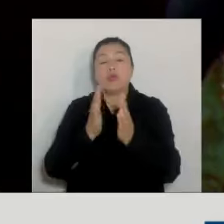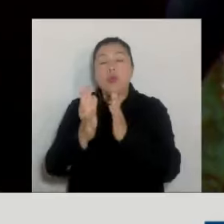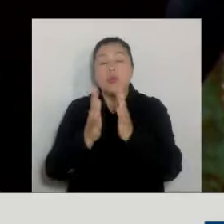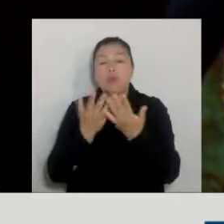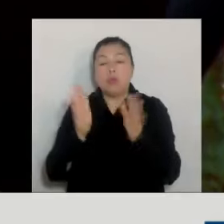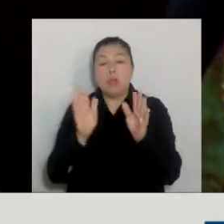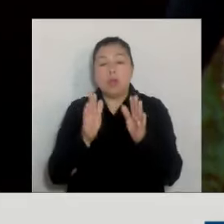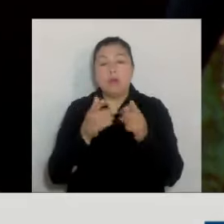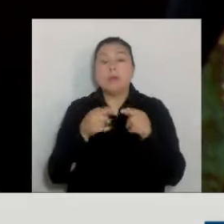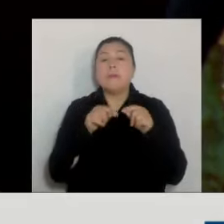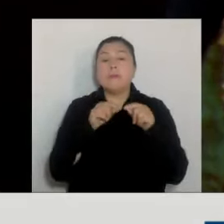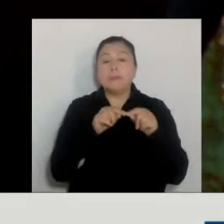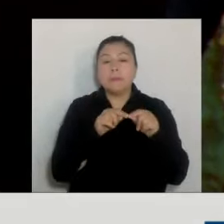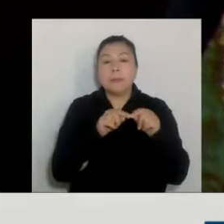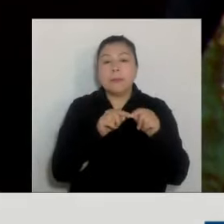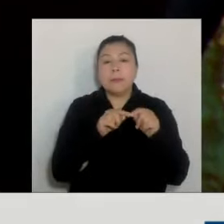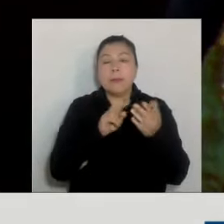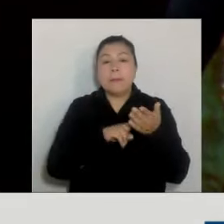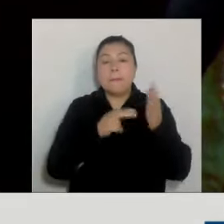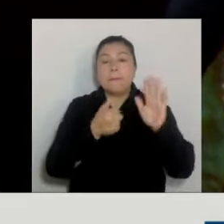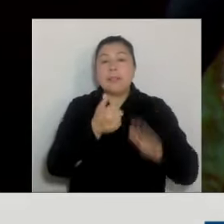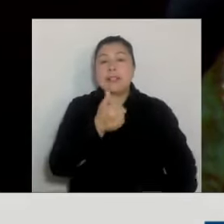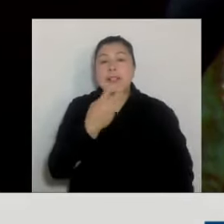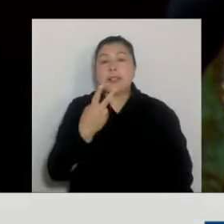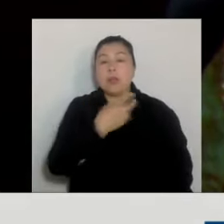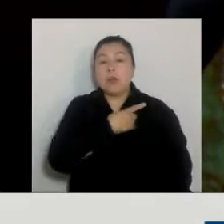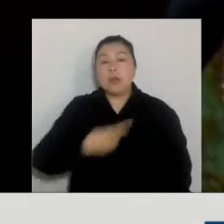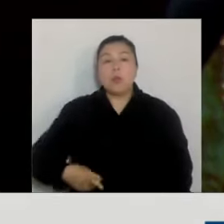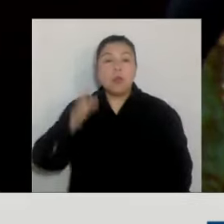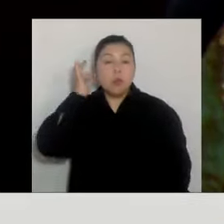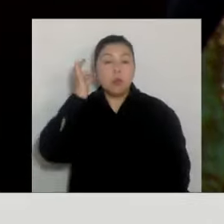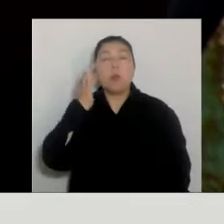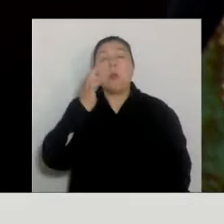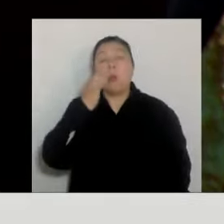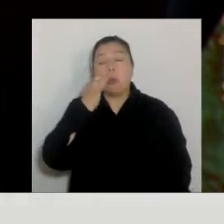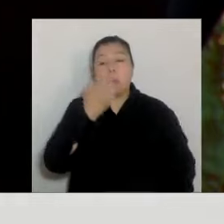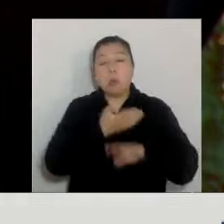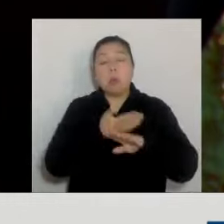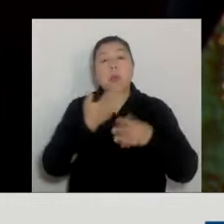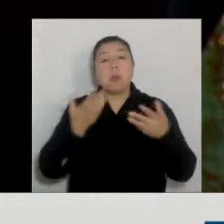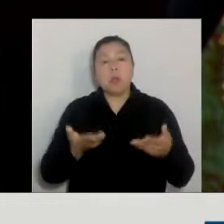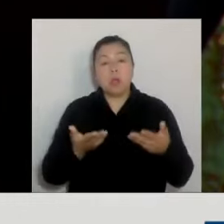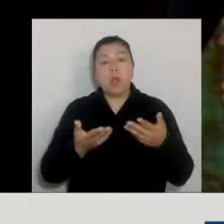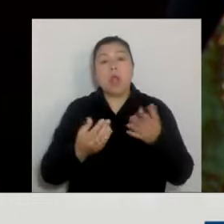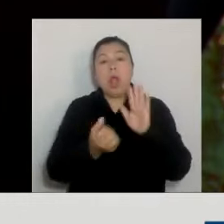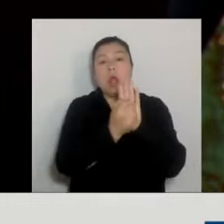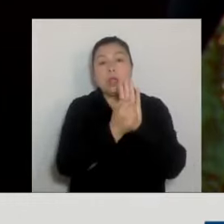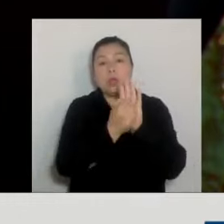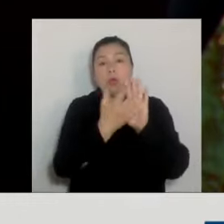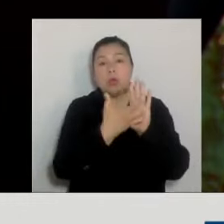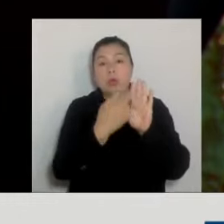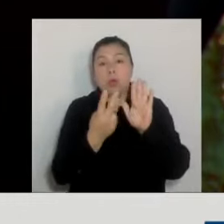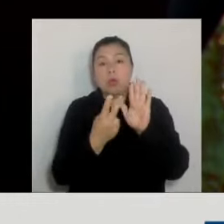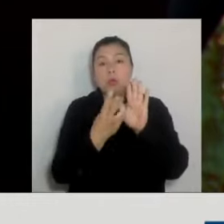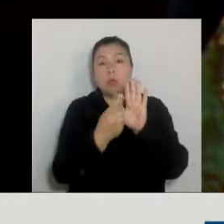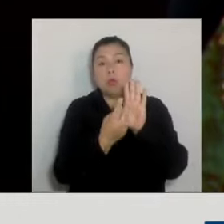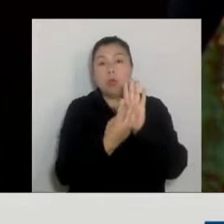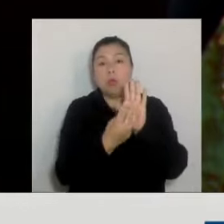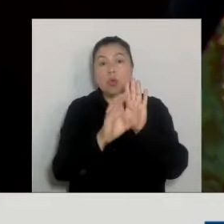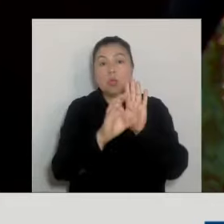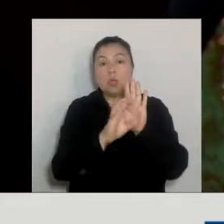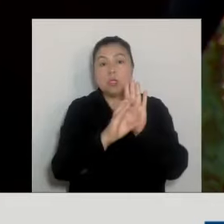públicos petición de 62 diputados y diputadas quienes de conformidad con lo dispuesto en el artículo 52 número 1 letra c de la